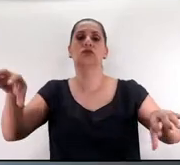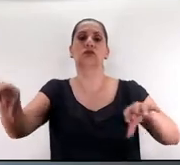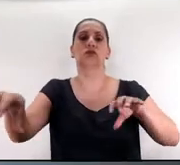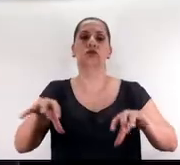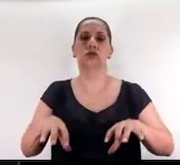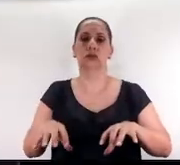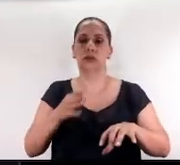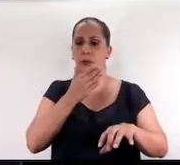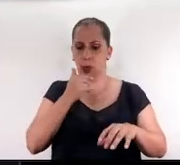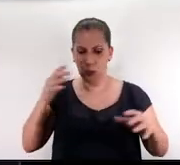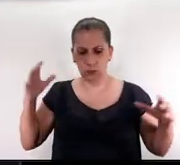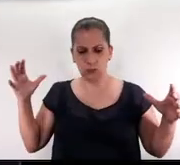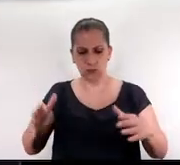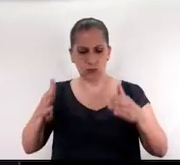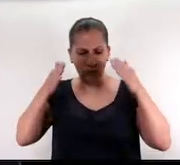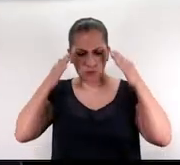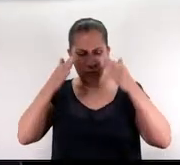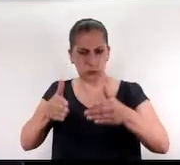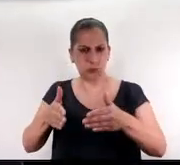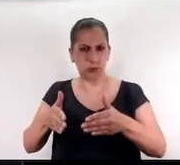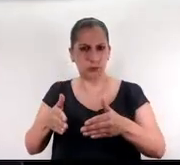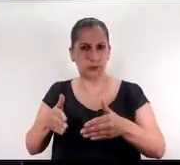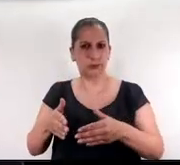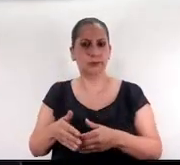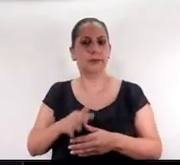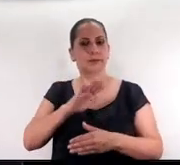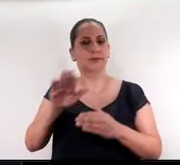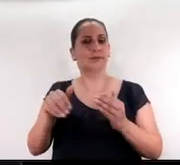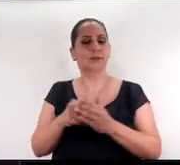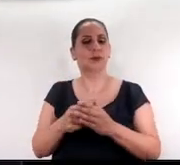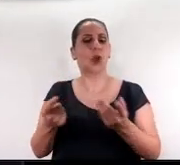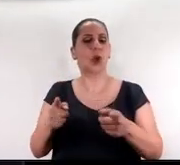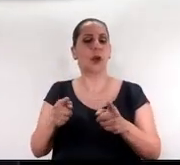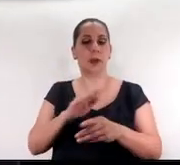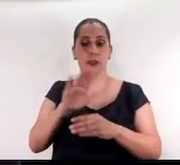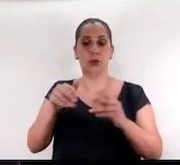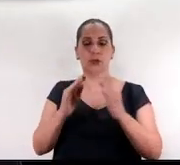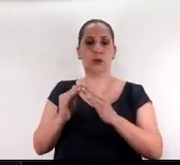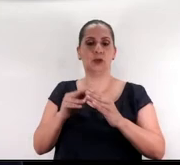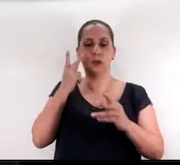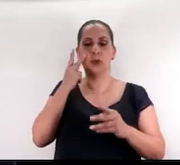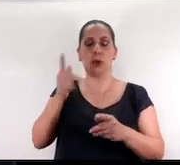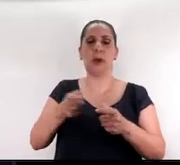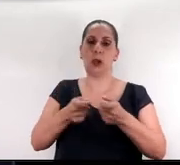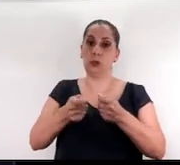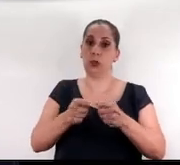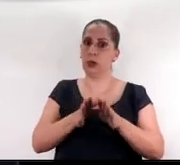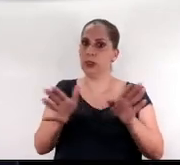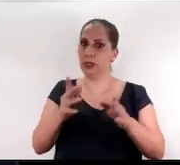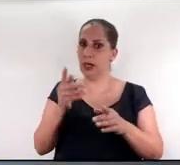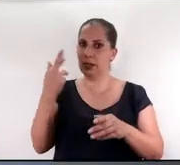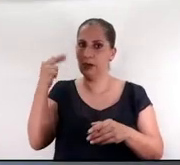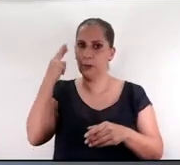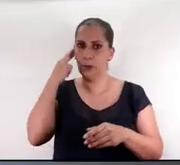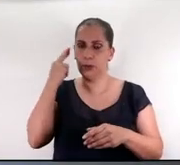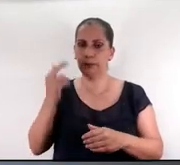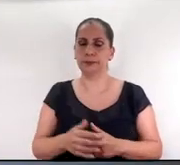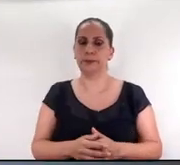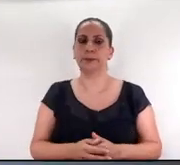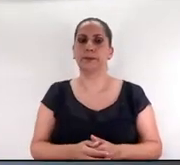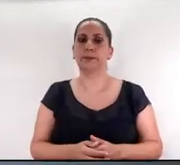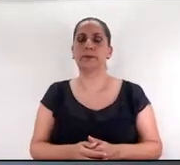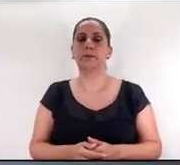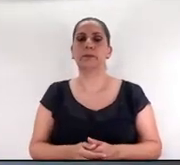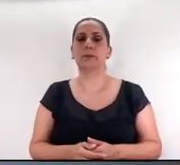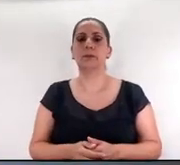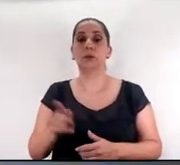más bien poderlos tener en el ojo de toda la ciudadanía y de la Contraloría General de la República. Usted dice que los miembros